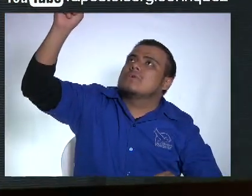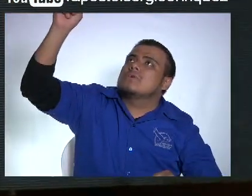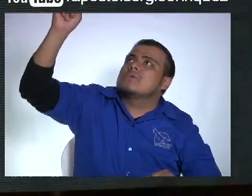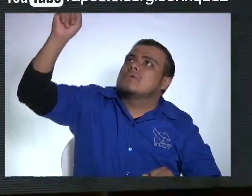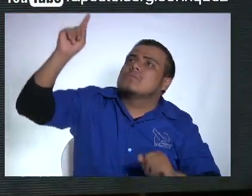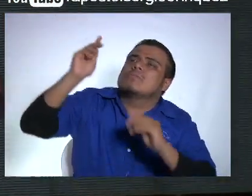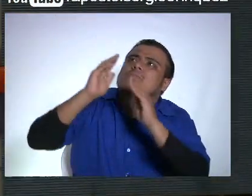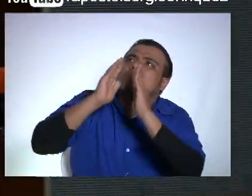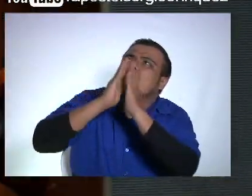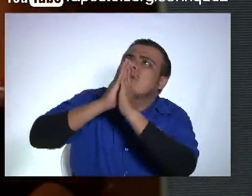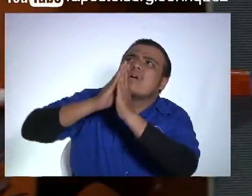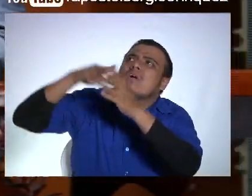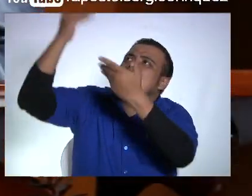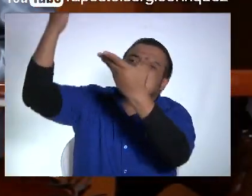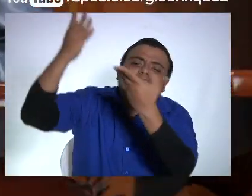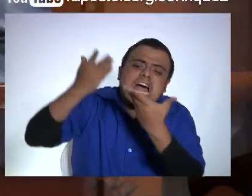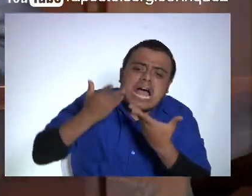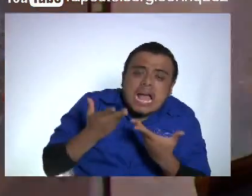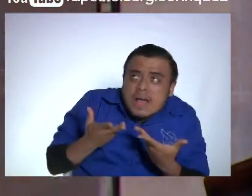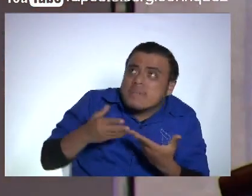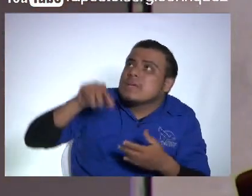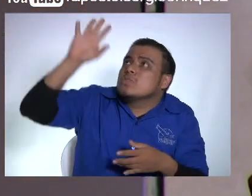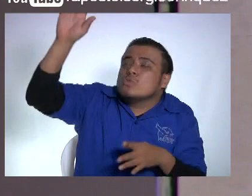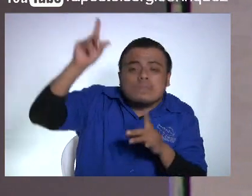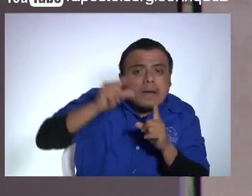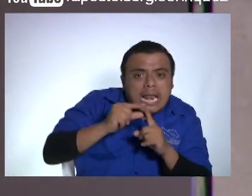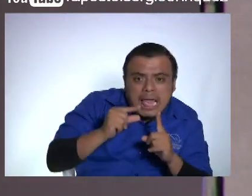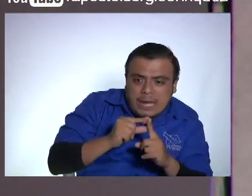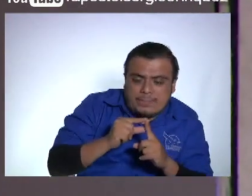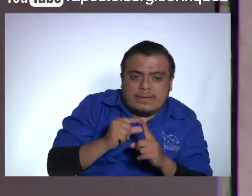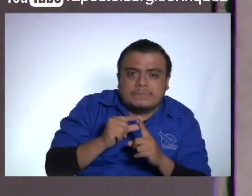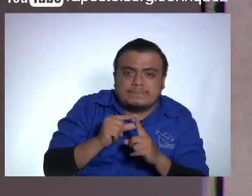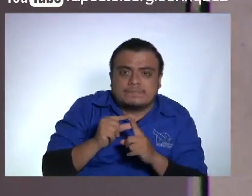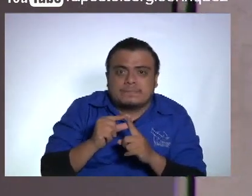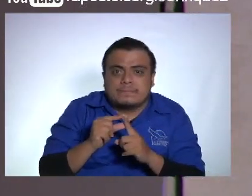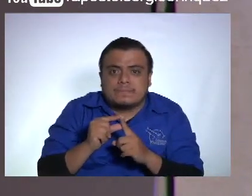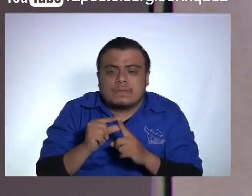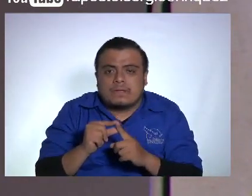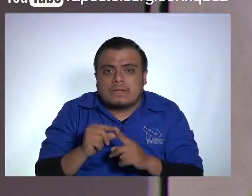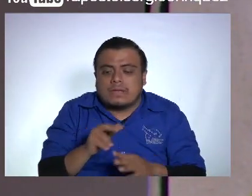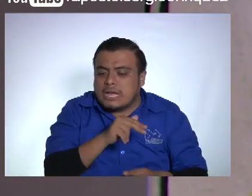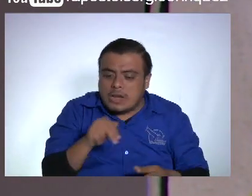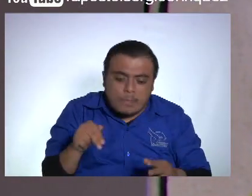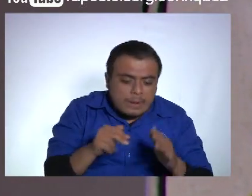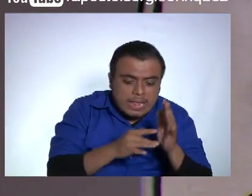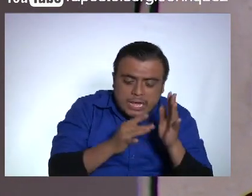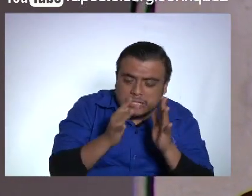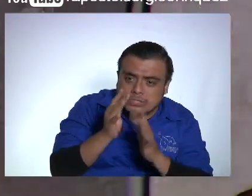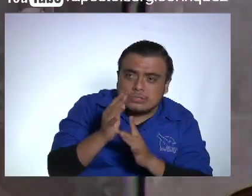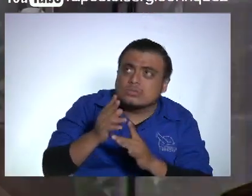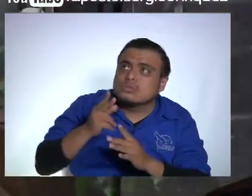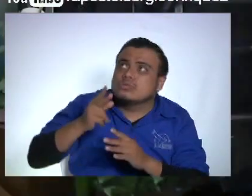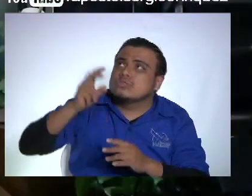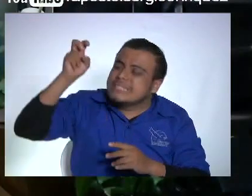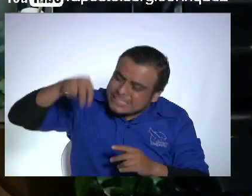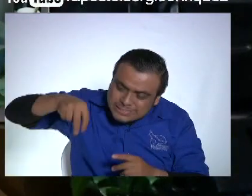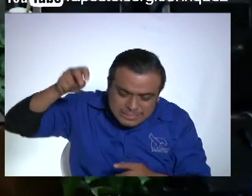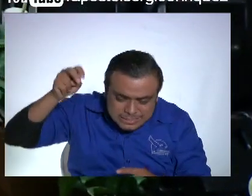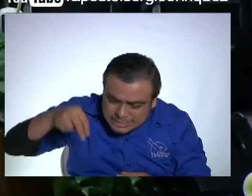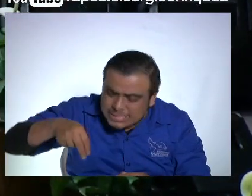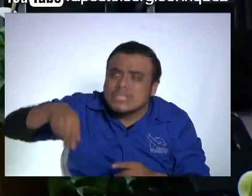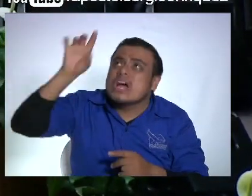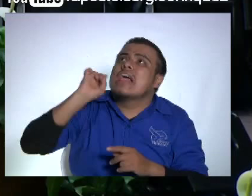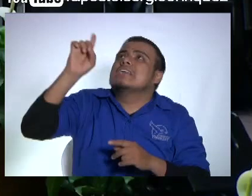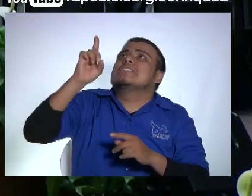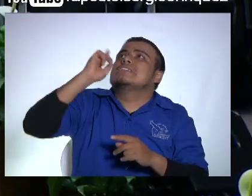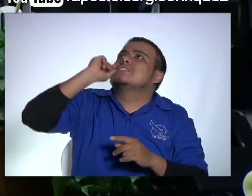ponga tus palabras en mi boca, Señor Jesús. Oh, Señor, estoy necesitado de ti, Señor,